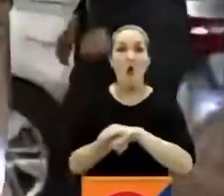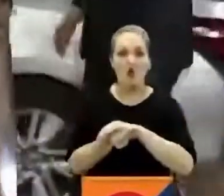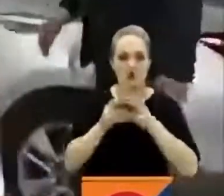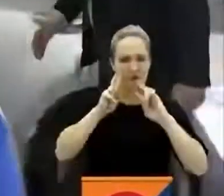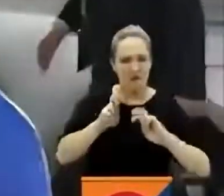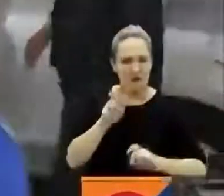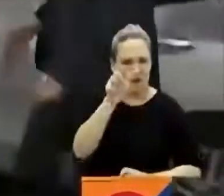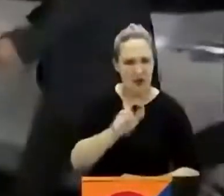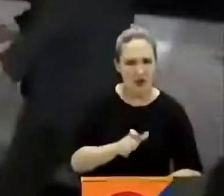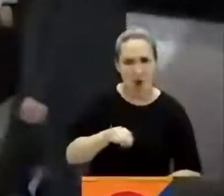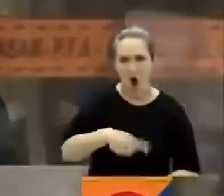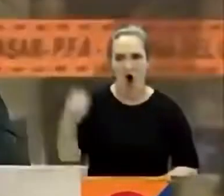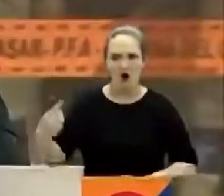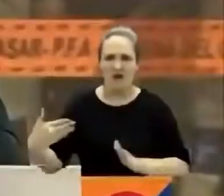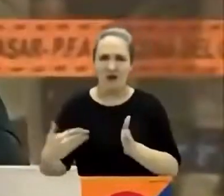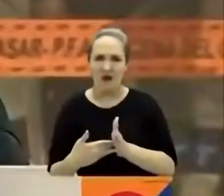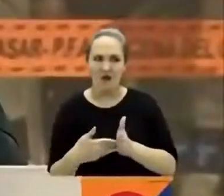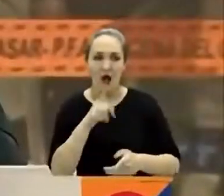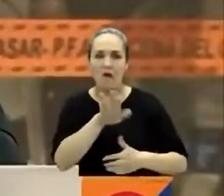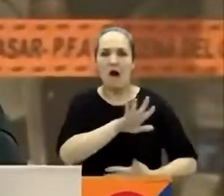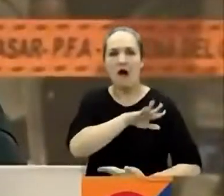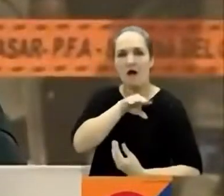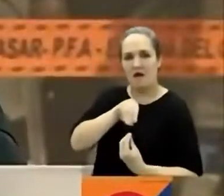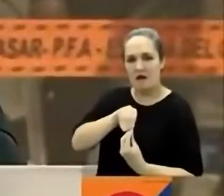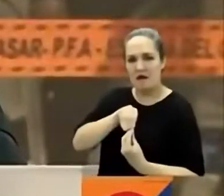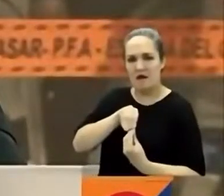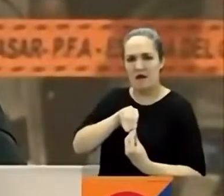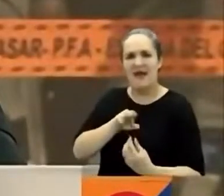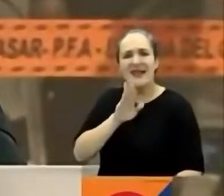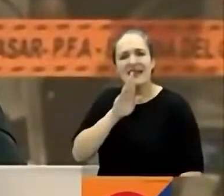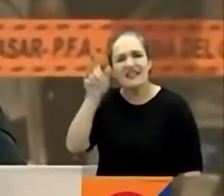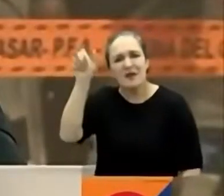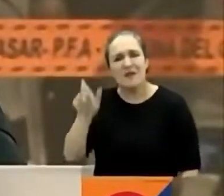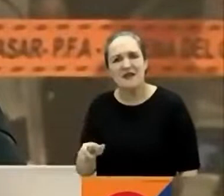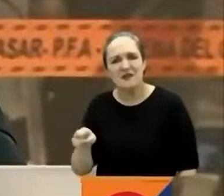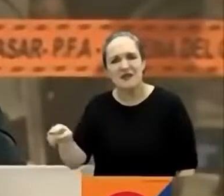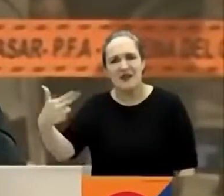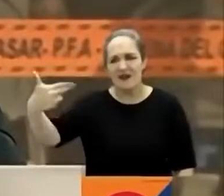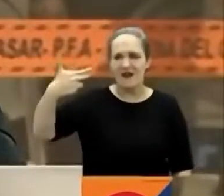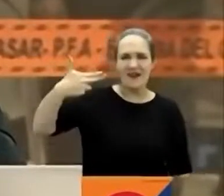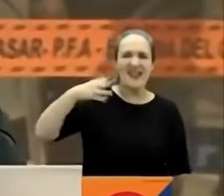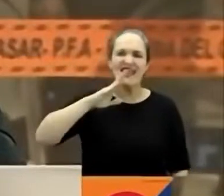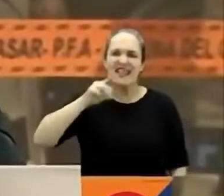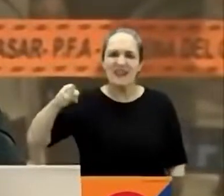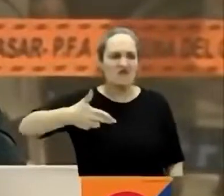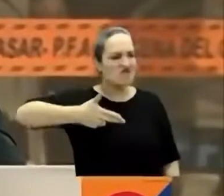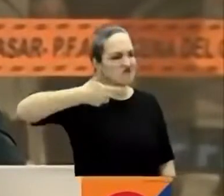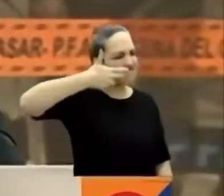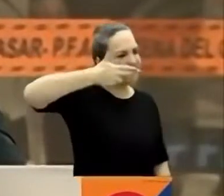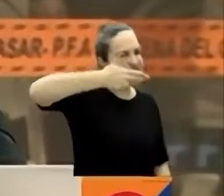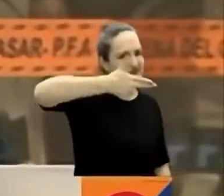que son y que no son. ¿Quién fue la persona que intentó atentar contra la